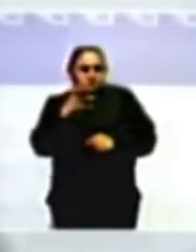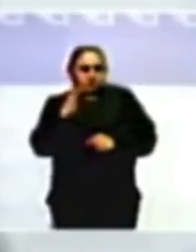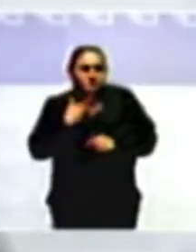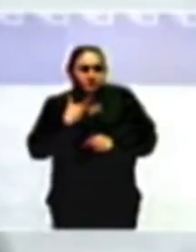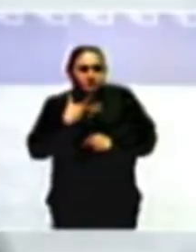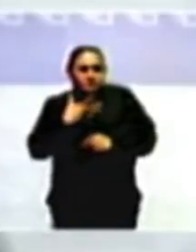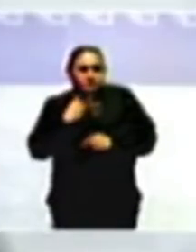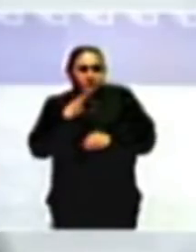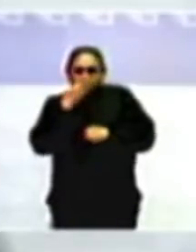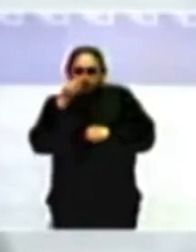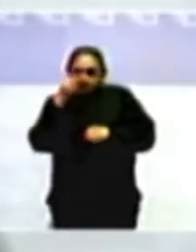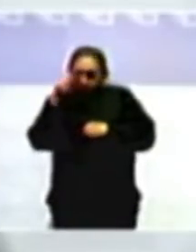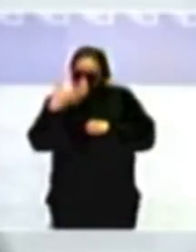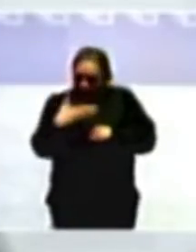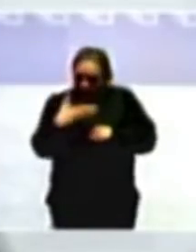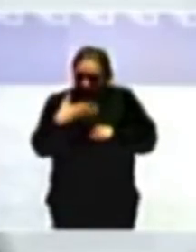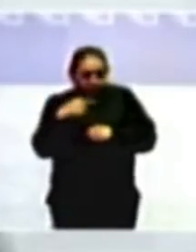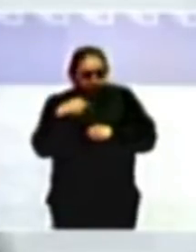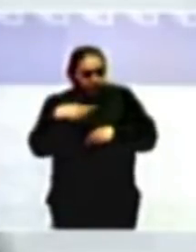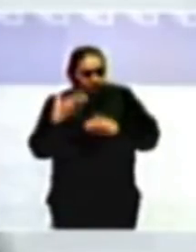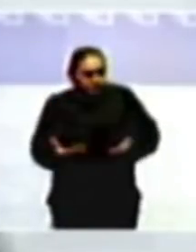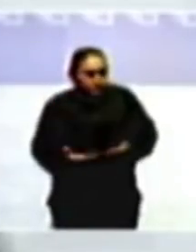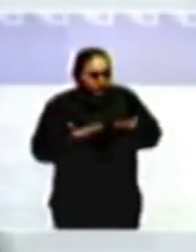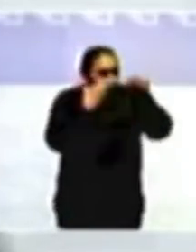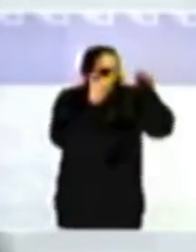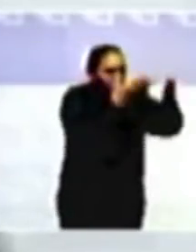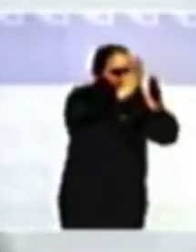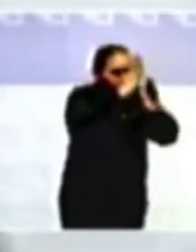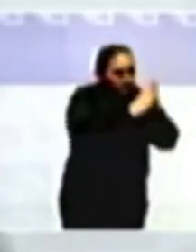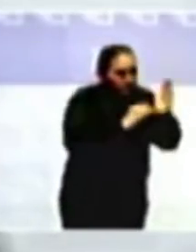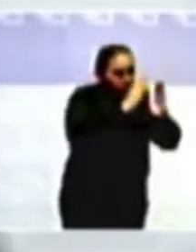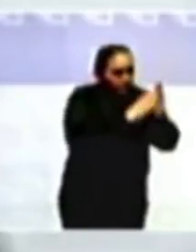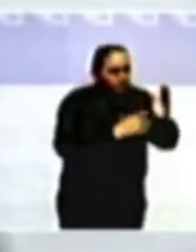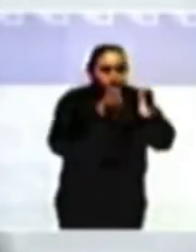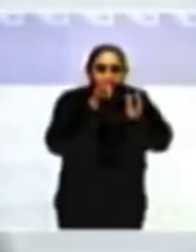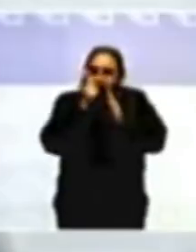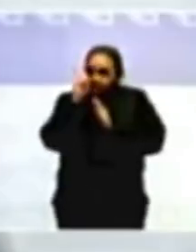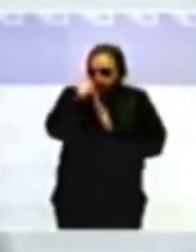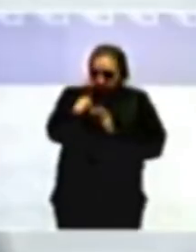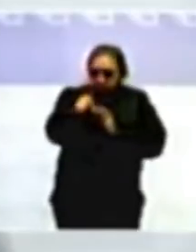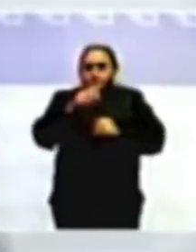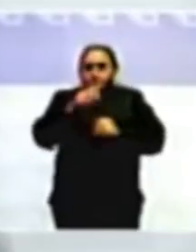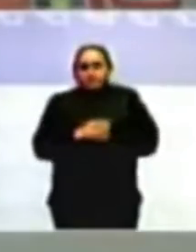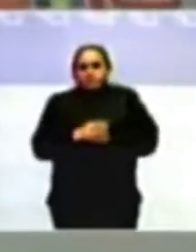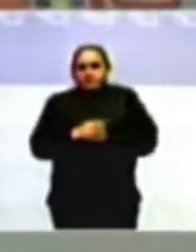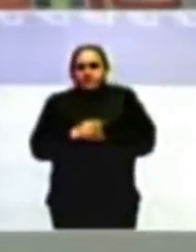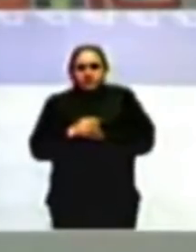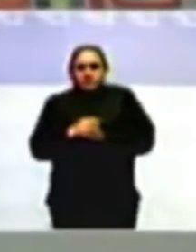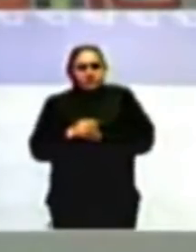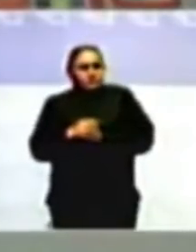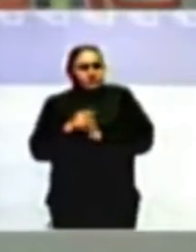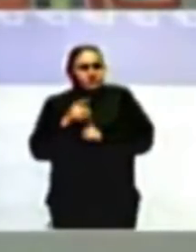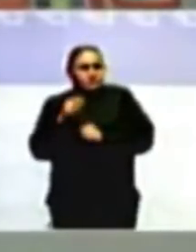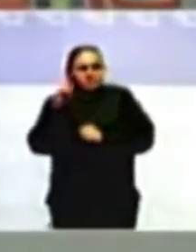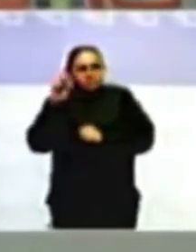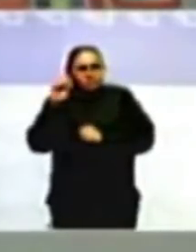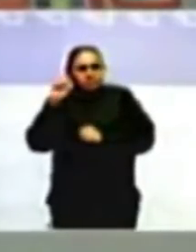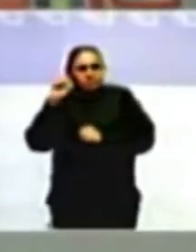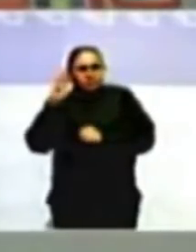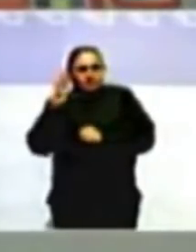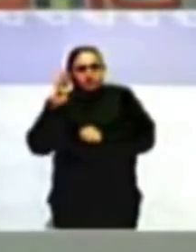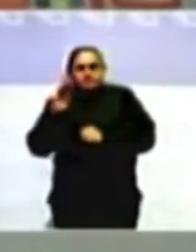notificado, aquí te entrego una copia de la denuncia, así como un